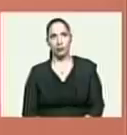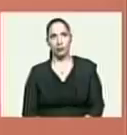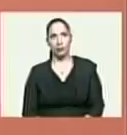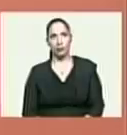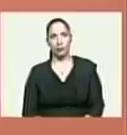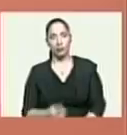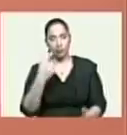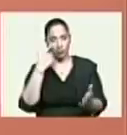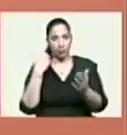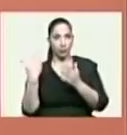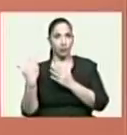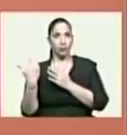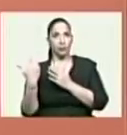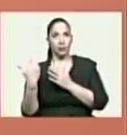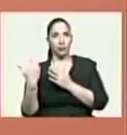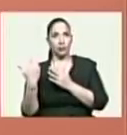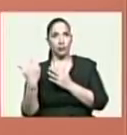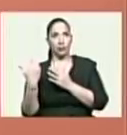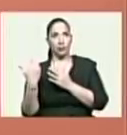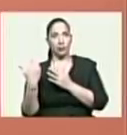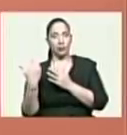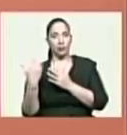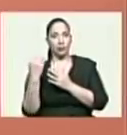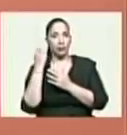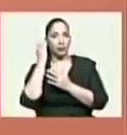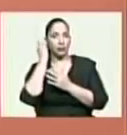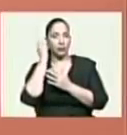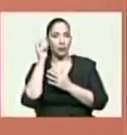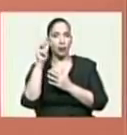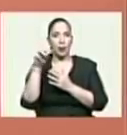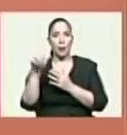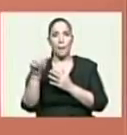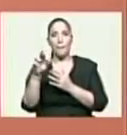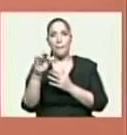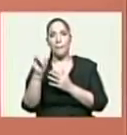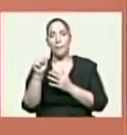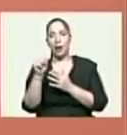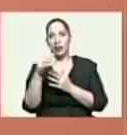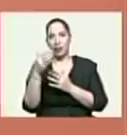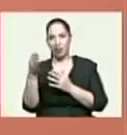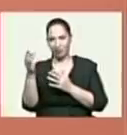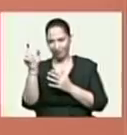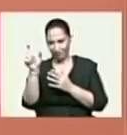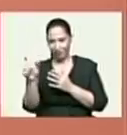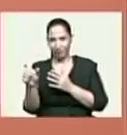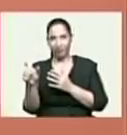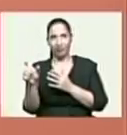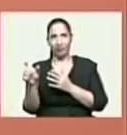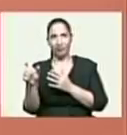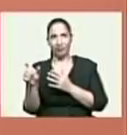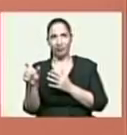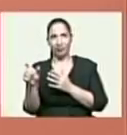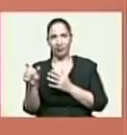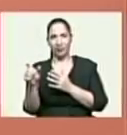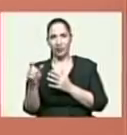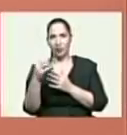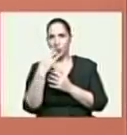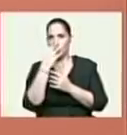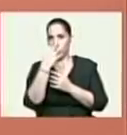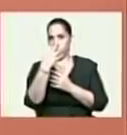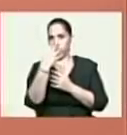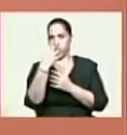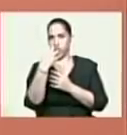Eso fueron la señora María Machado, el 21 de enero. Por cierto, parece que tuviera como una alergia en la boca. Se parecía